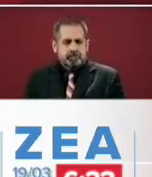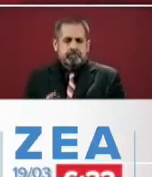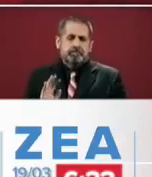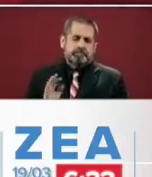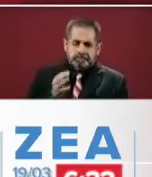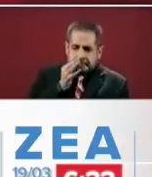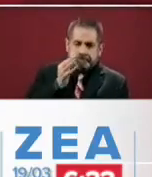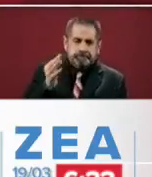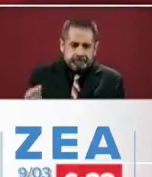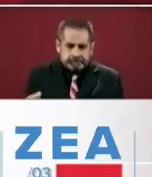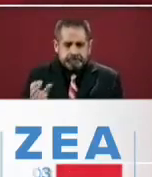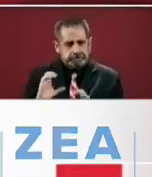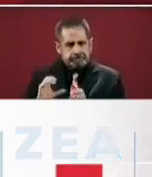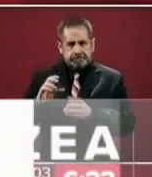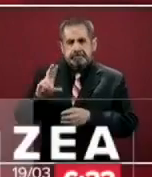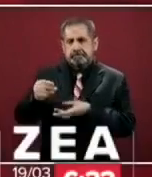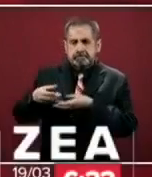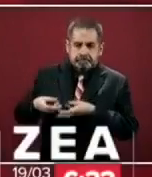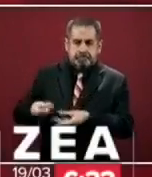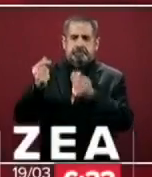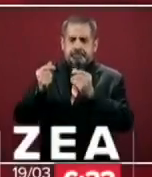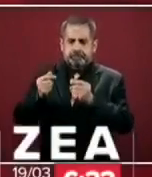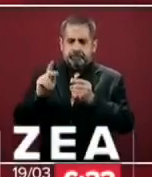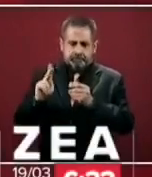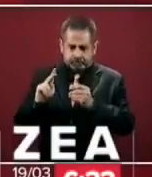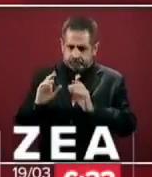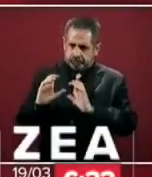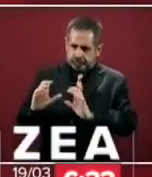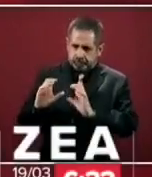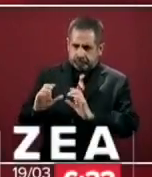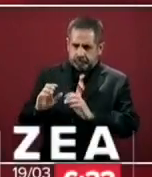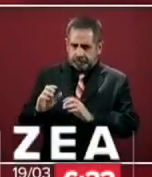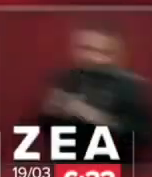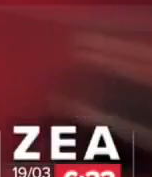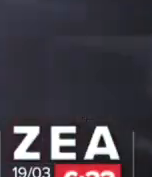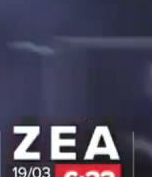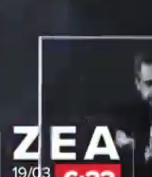está de más decirles que administren bien.